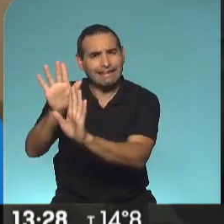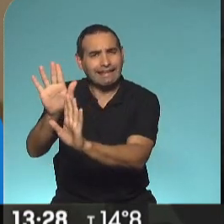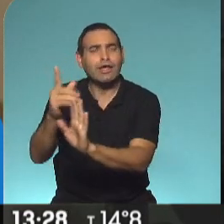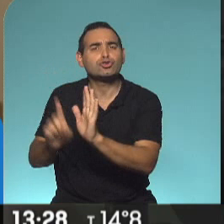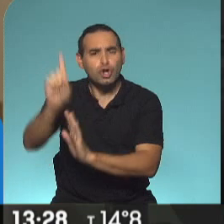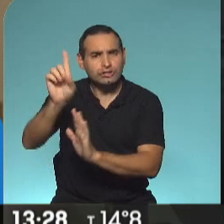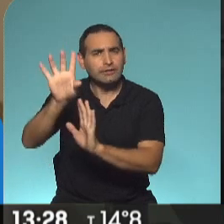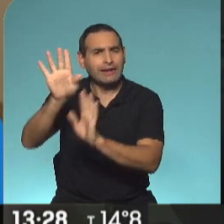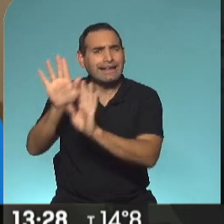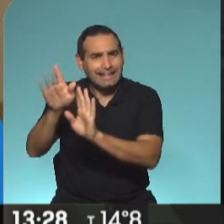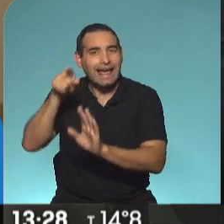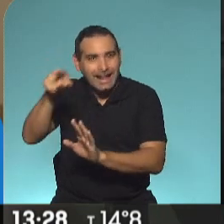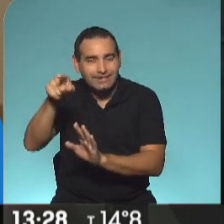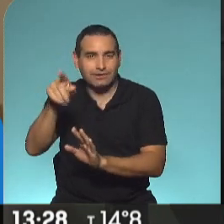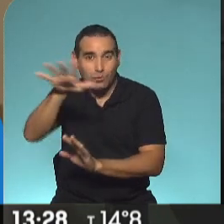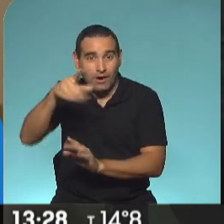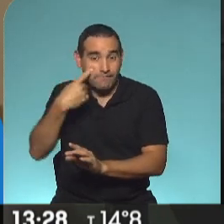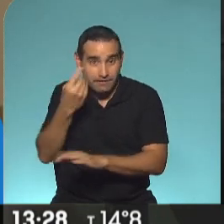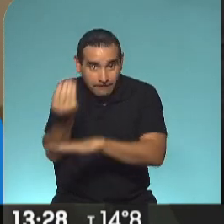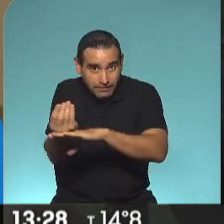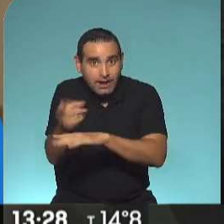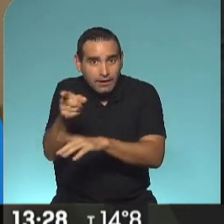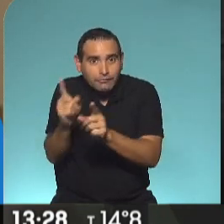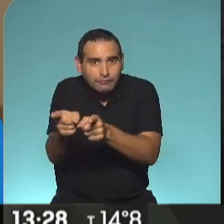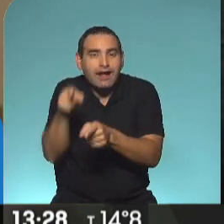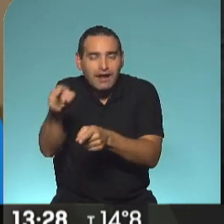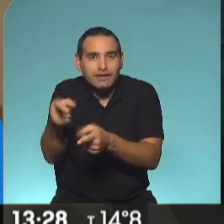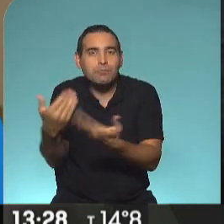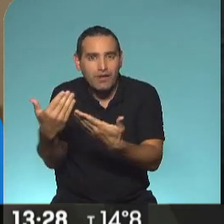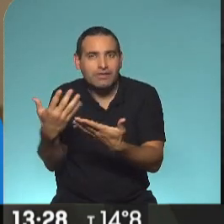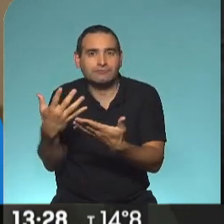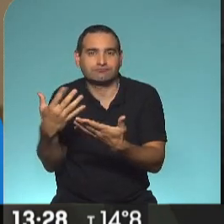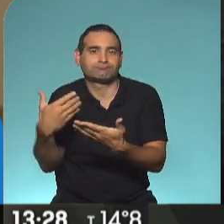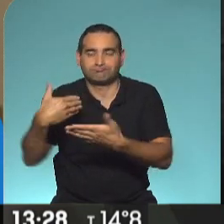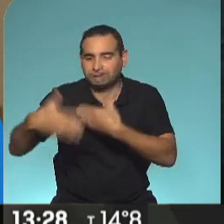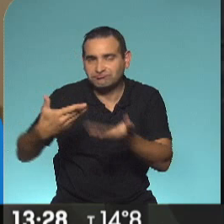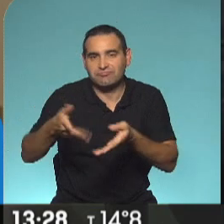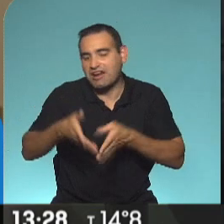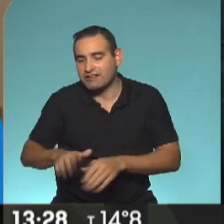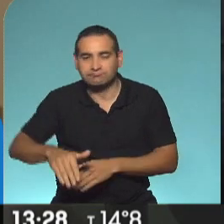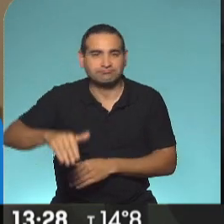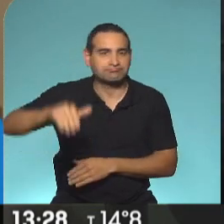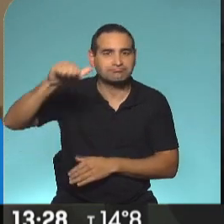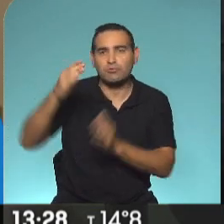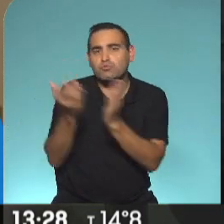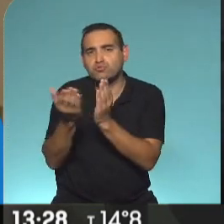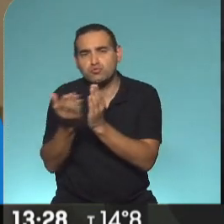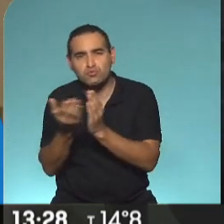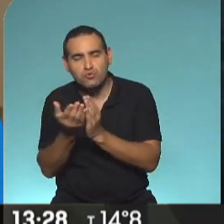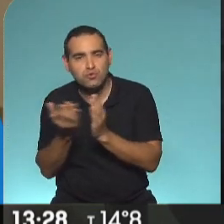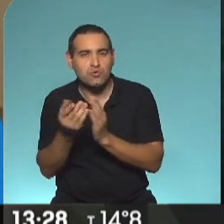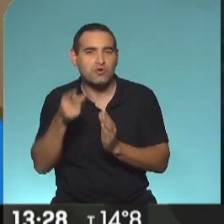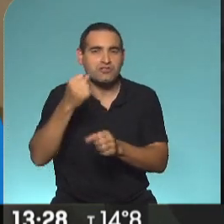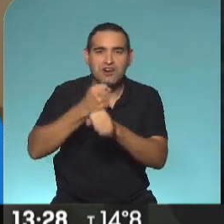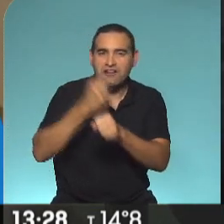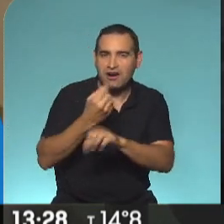en el norte encuentren allí, en el lugar donde vivieron, la posibilidad de nacer, de crecer, de estudiar, de encontrar